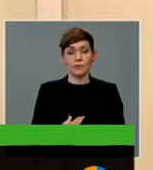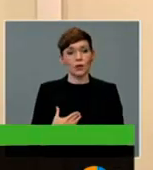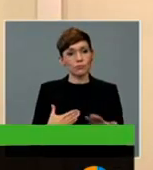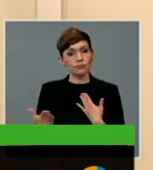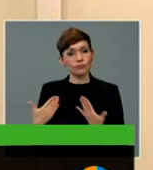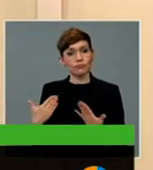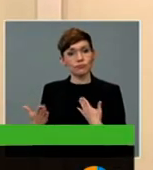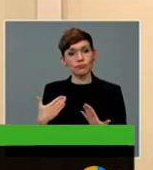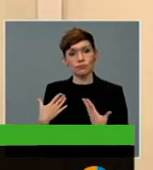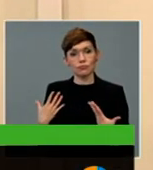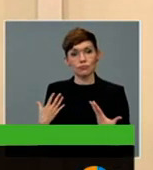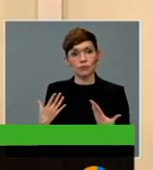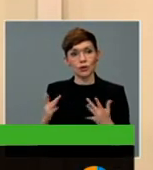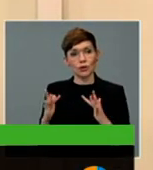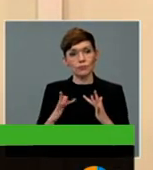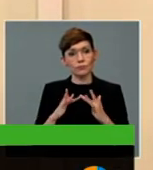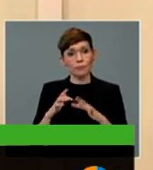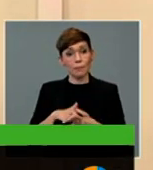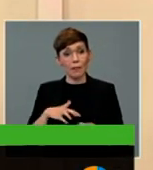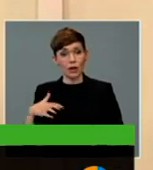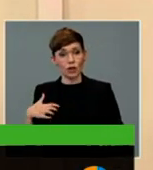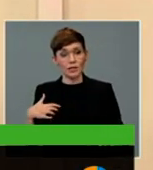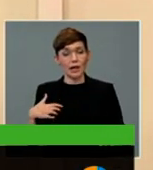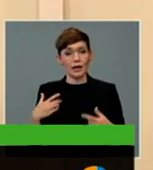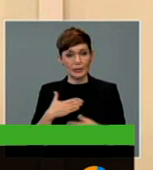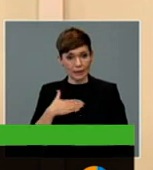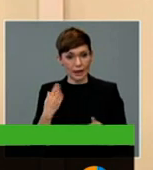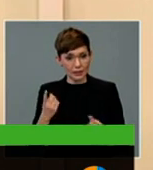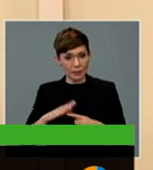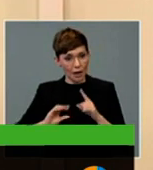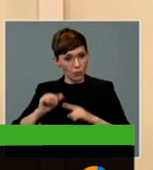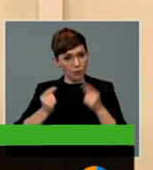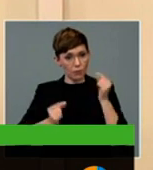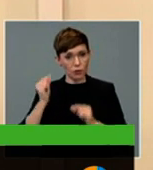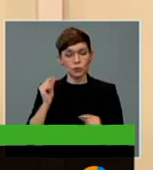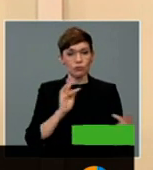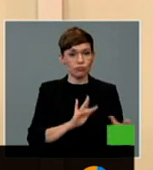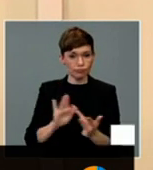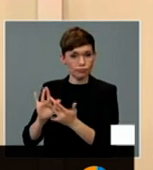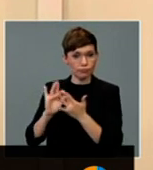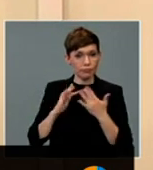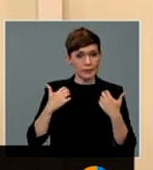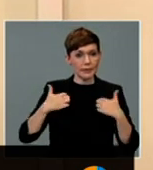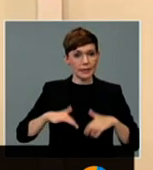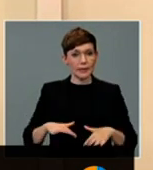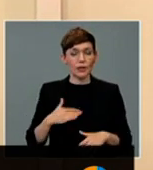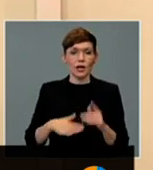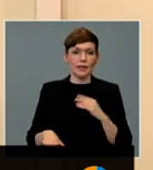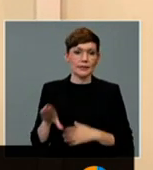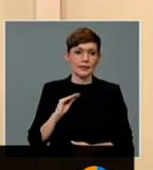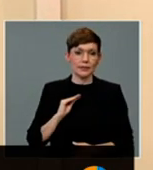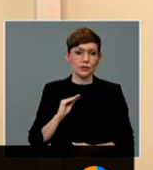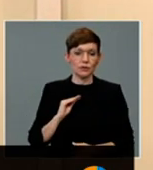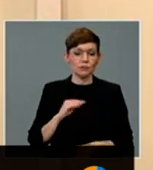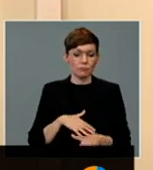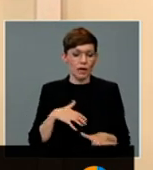conversaciones para intentar garantizar esa mayoría necesaria y, por supuesto, lo que entendemos es que